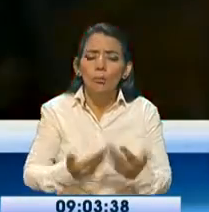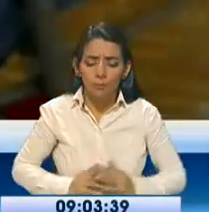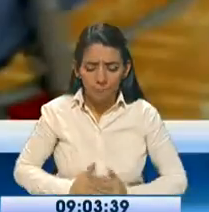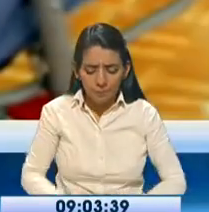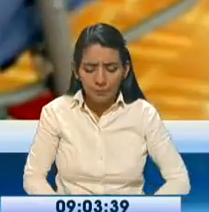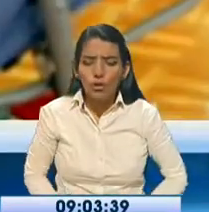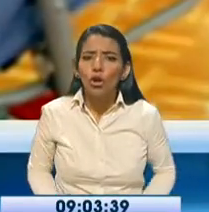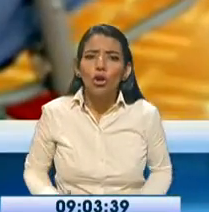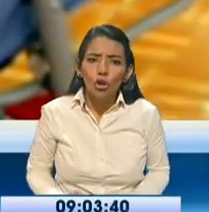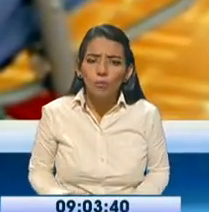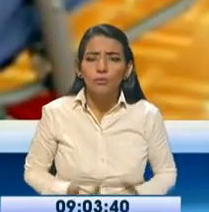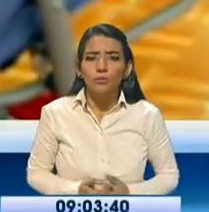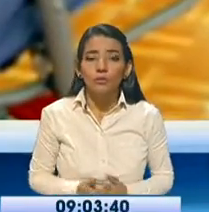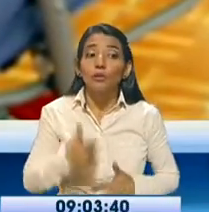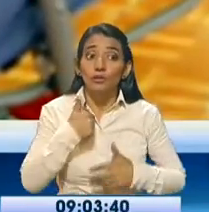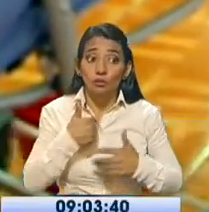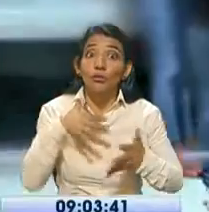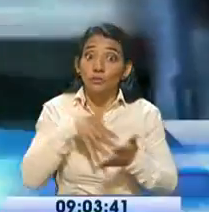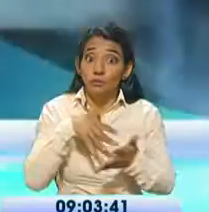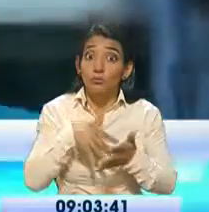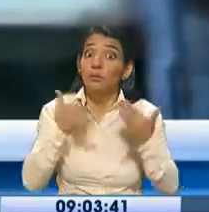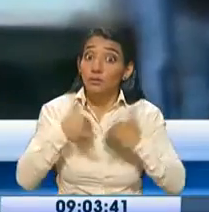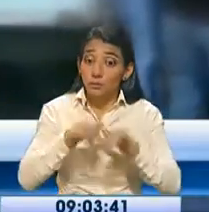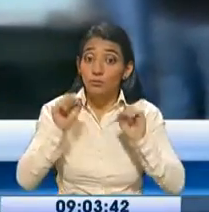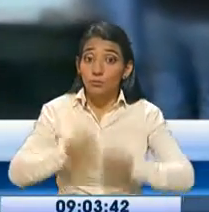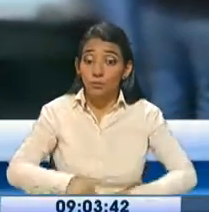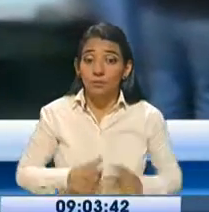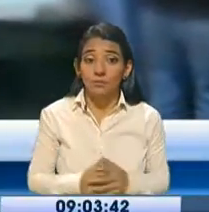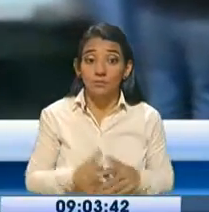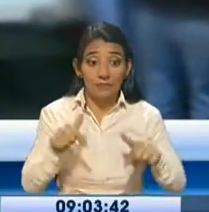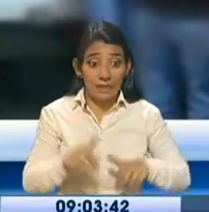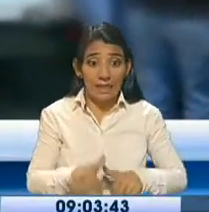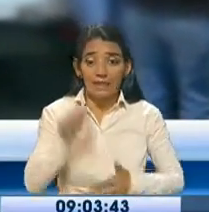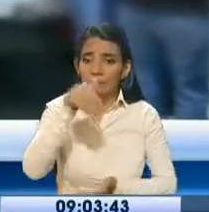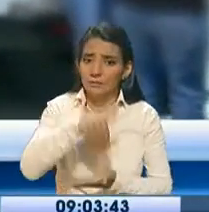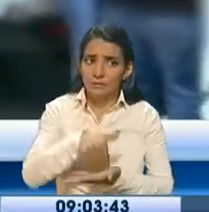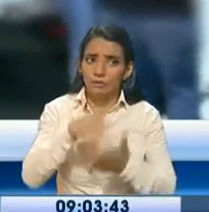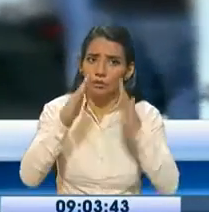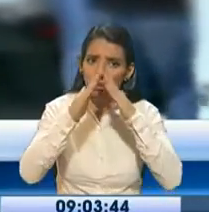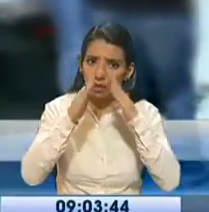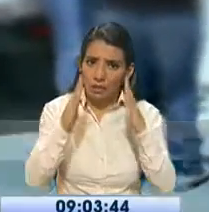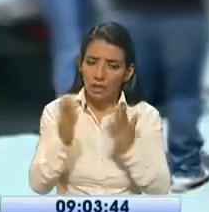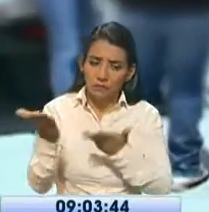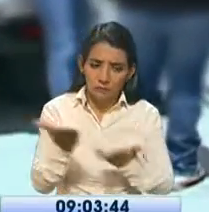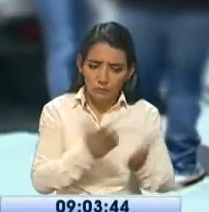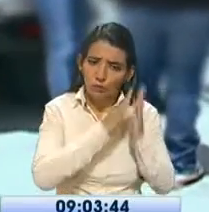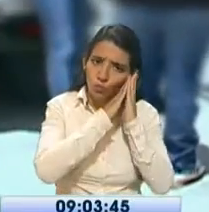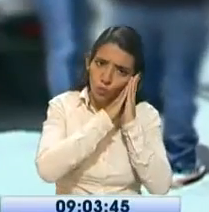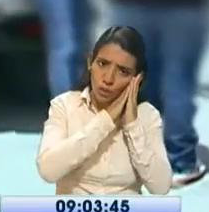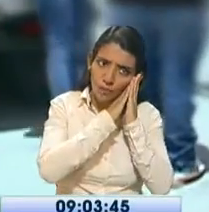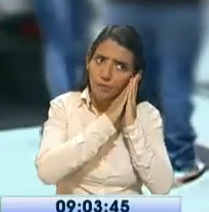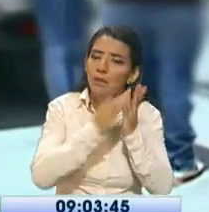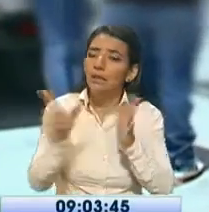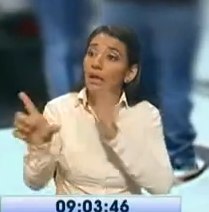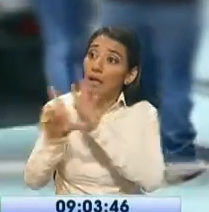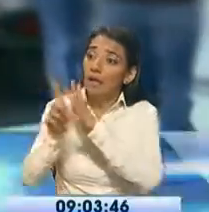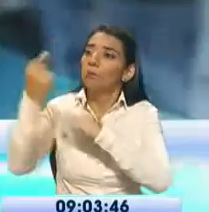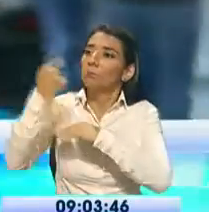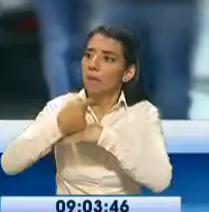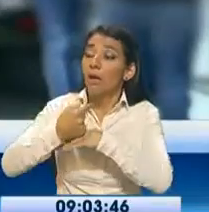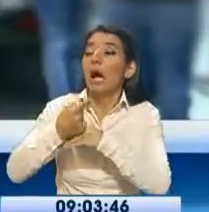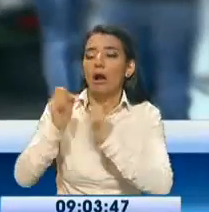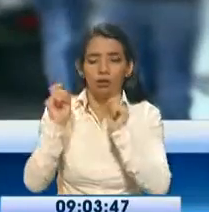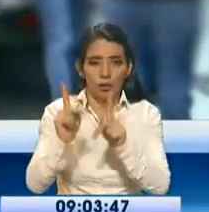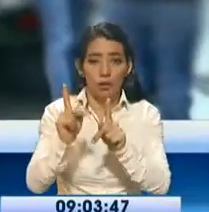embarazo. Gracias a aquí pude seguir estudiando. En este centro de acogida ellas viven aquí, nosotros venimos, están por una orden legal que es acogimiento